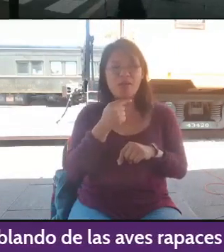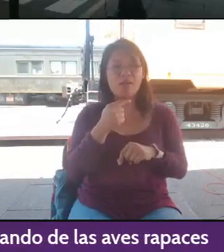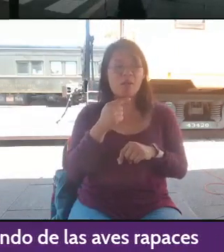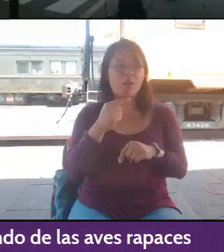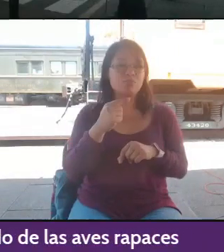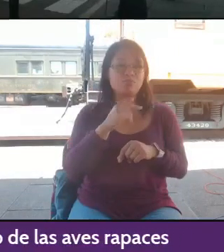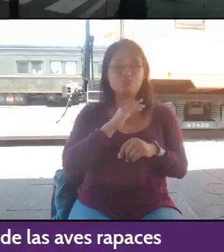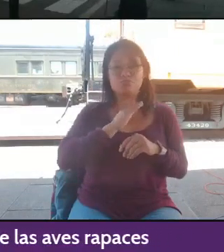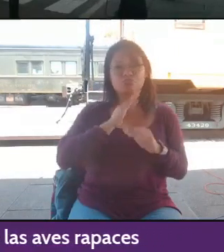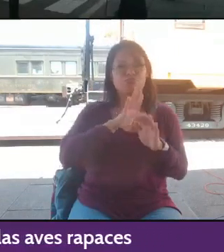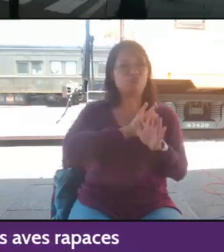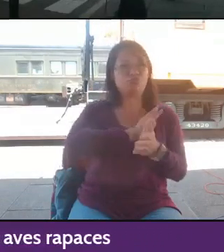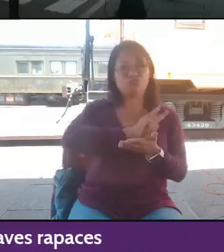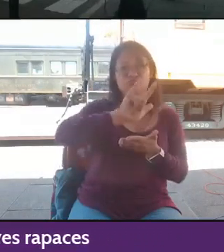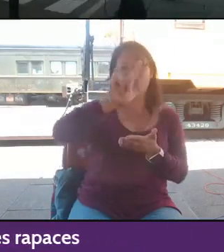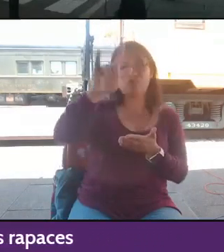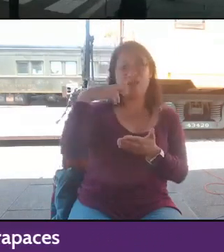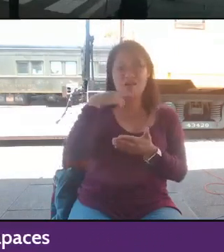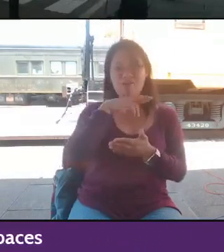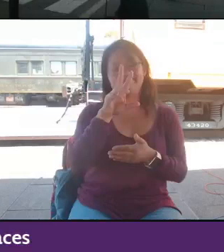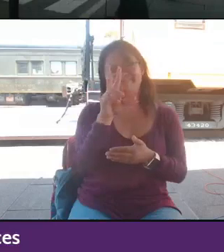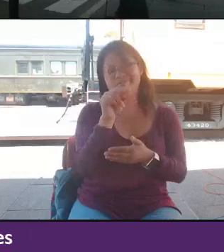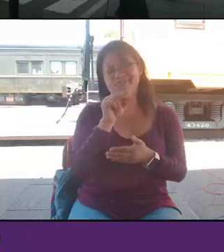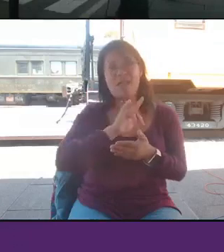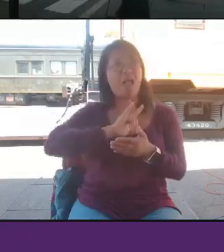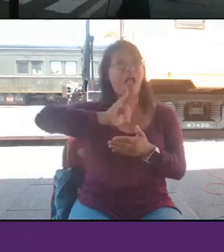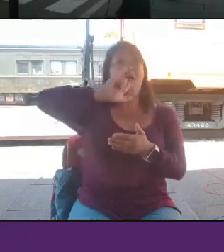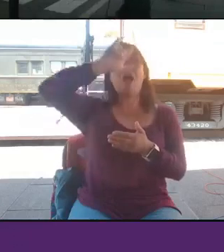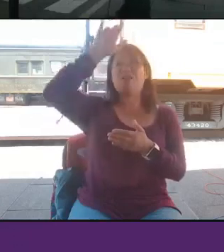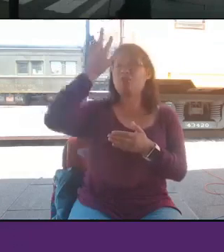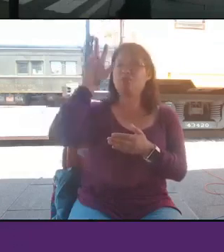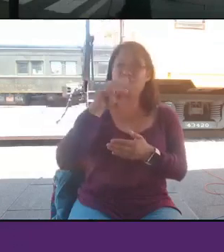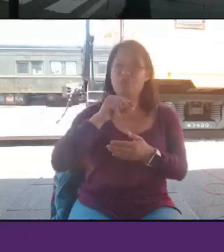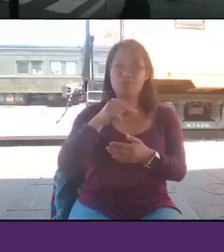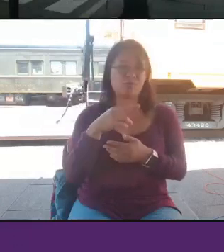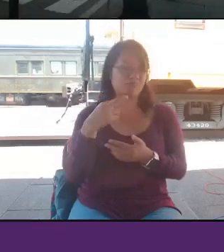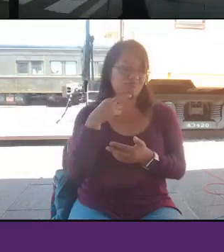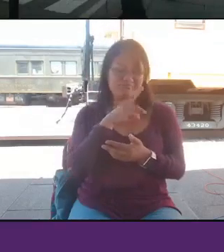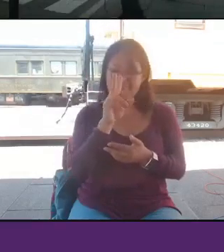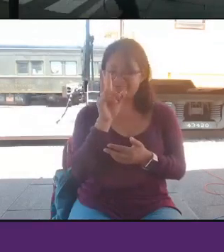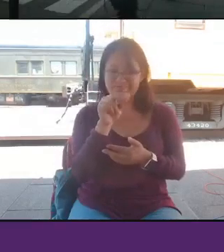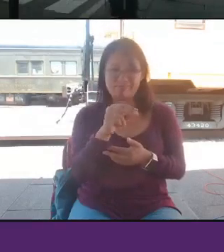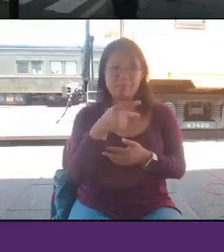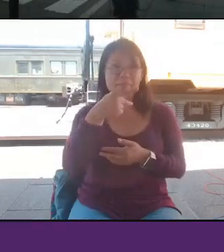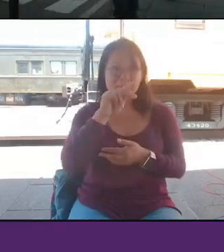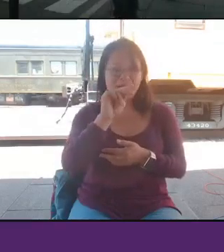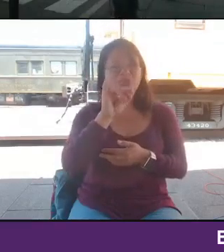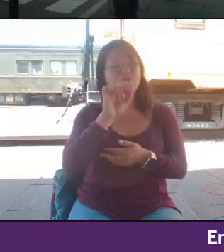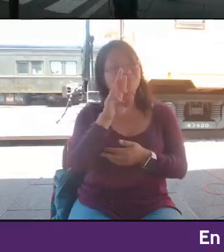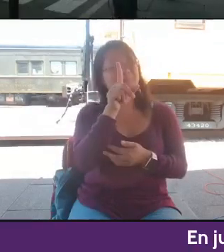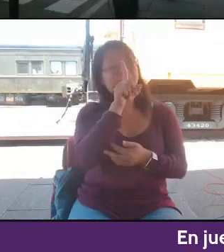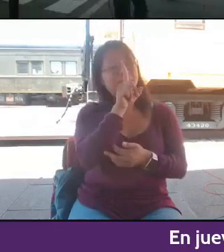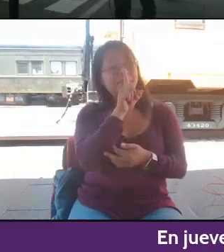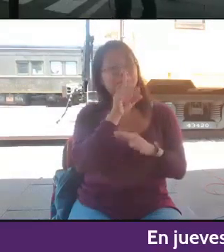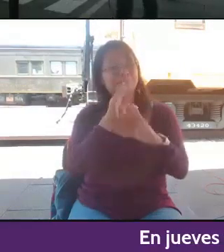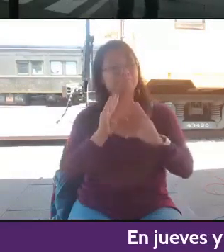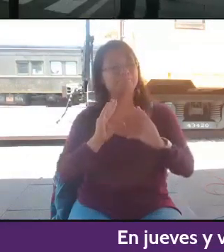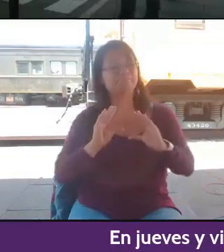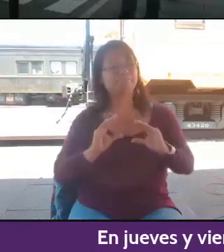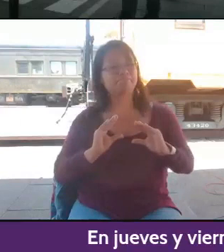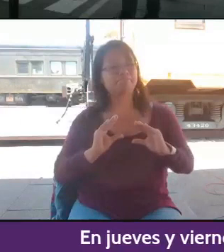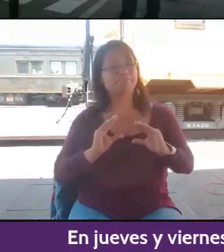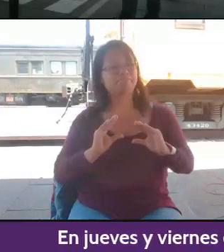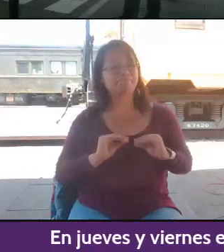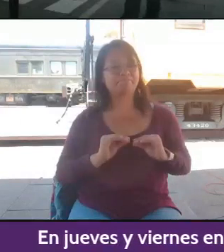muy largos, no son de vuelos muy altos y no son de vuelos rápidos. Ah, pero sí son silenciosas. Las rapaces diurnas, si se fijan,